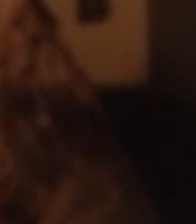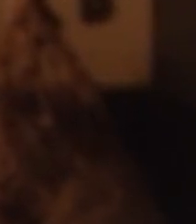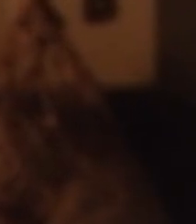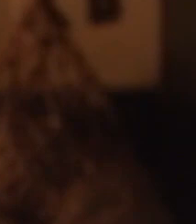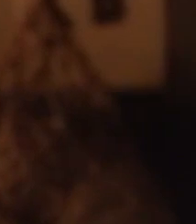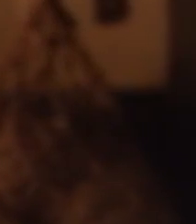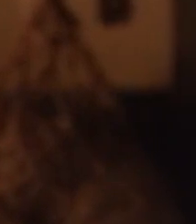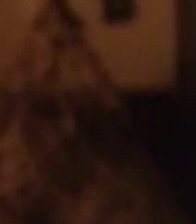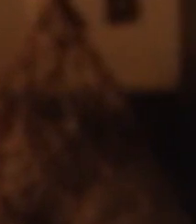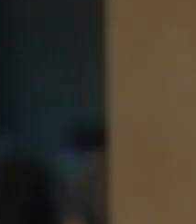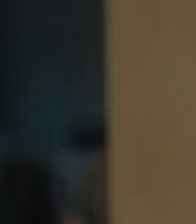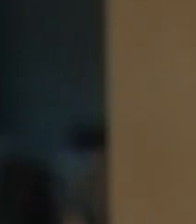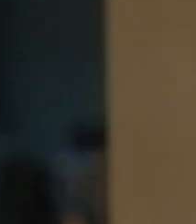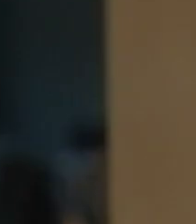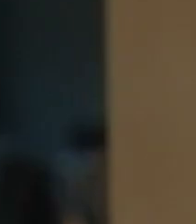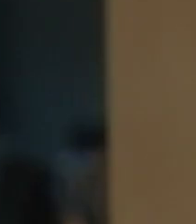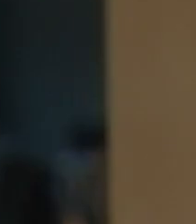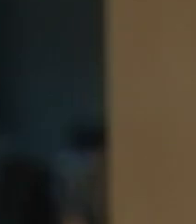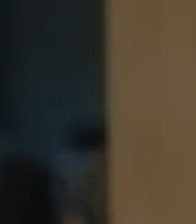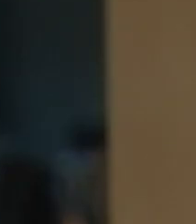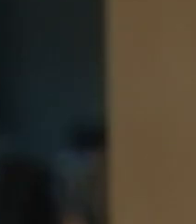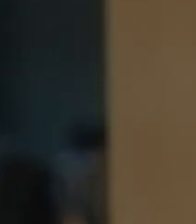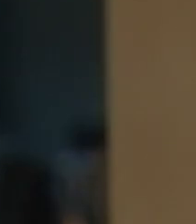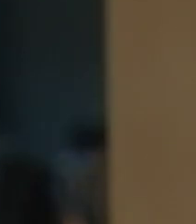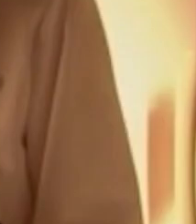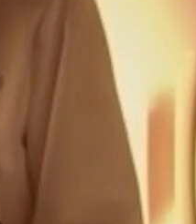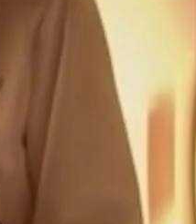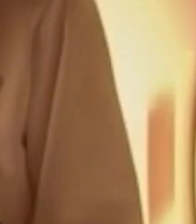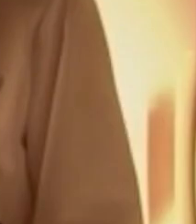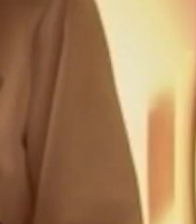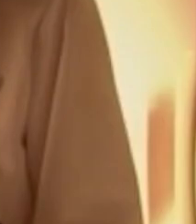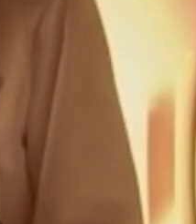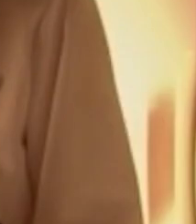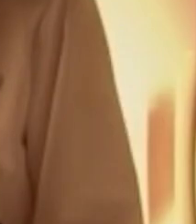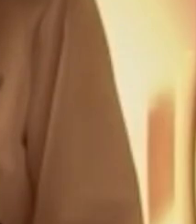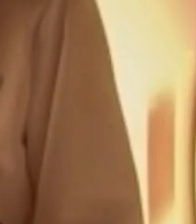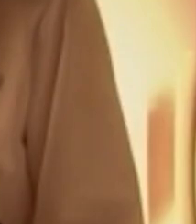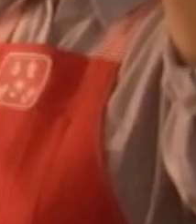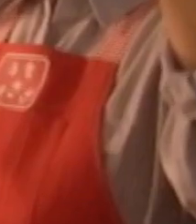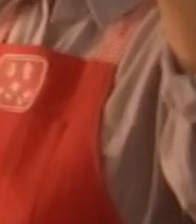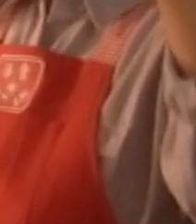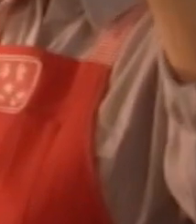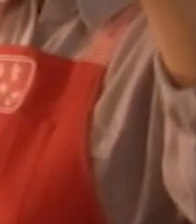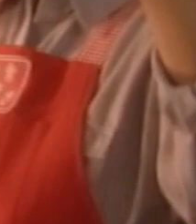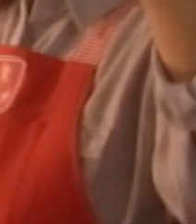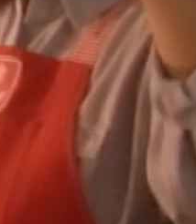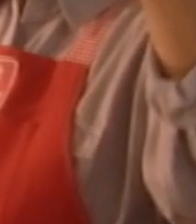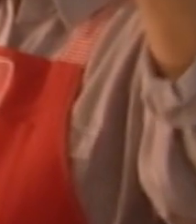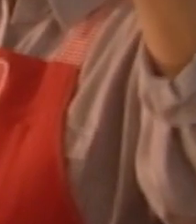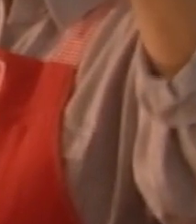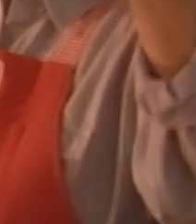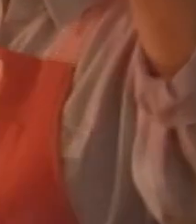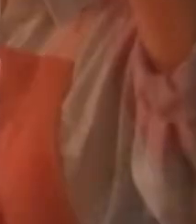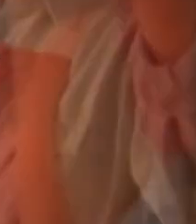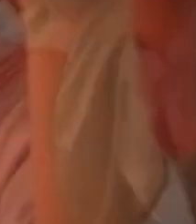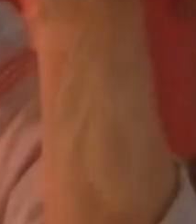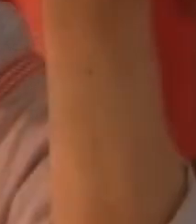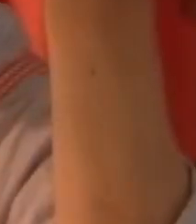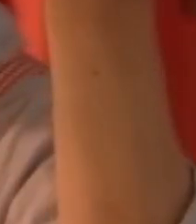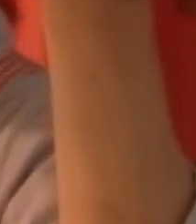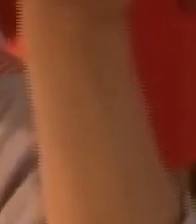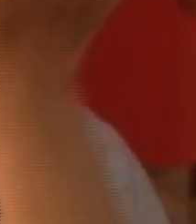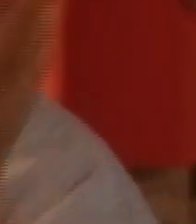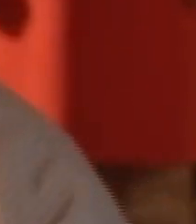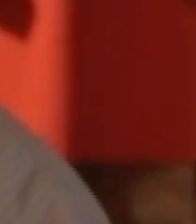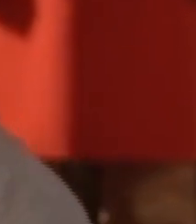estás viviendo tu vida. Cuando tú empezaste a trabajar aquí, ella les cantaba canciones a